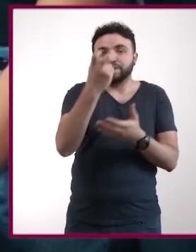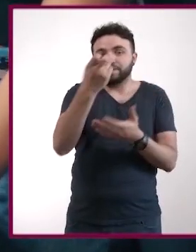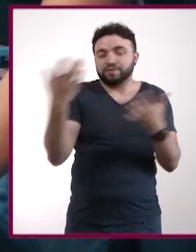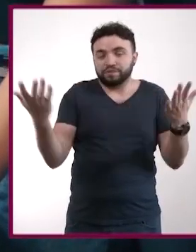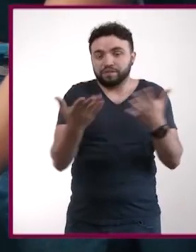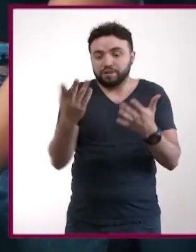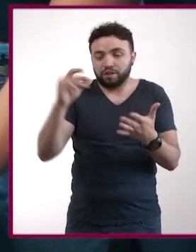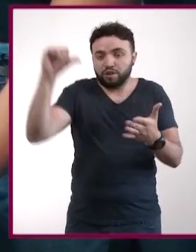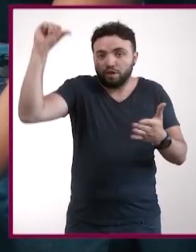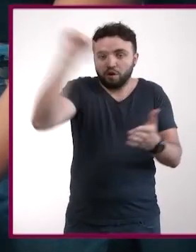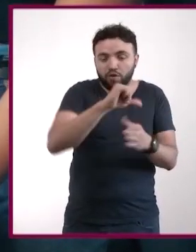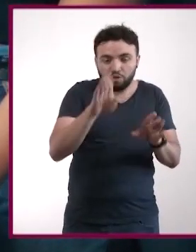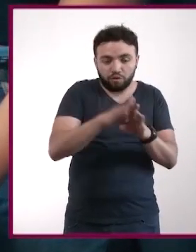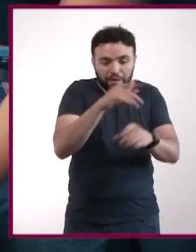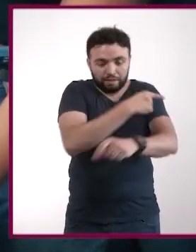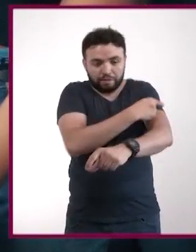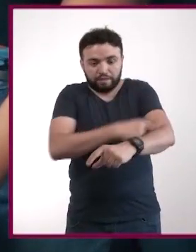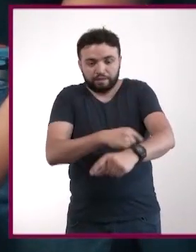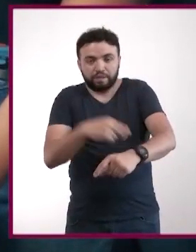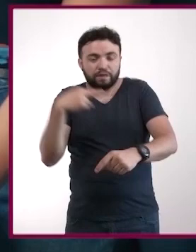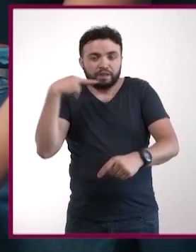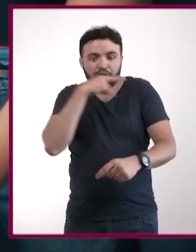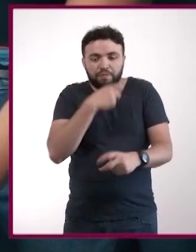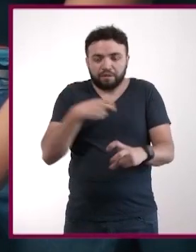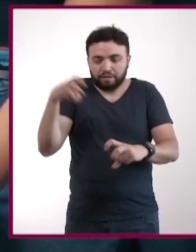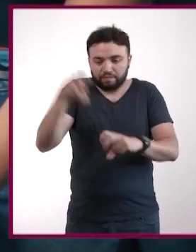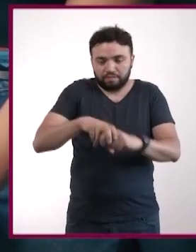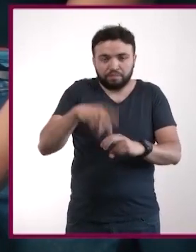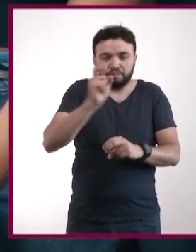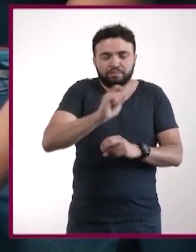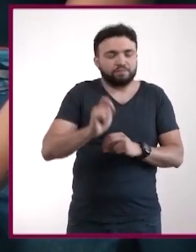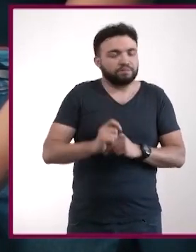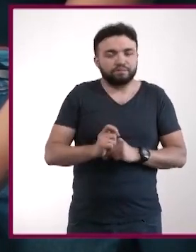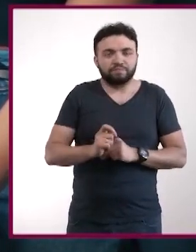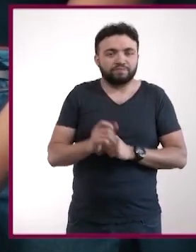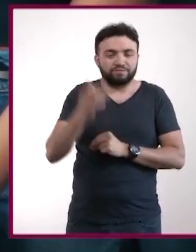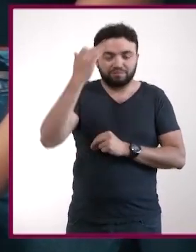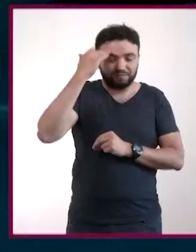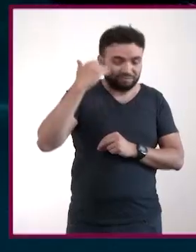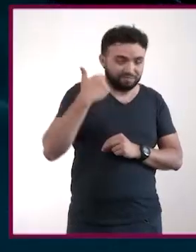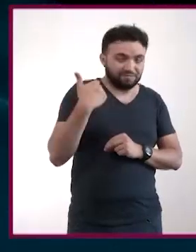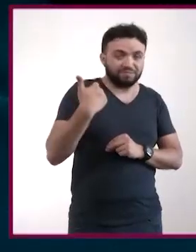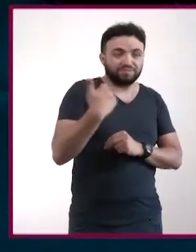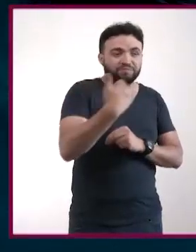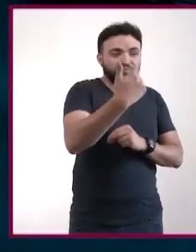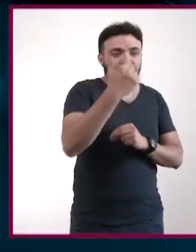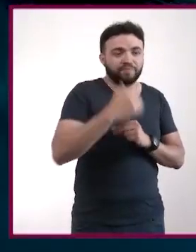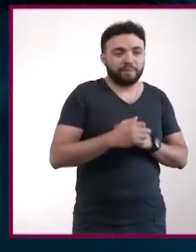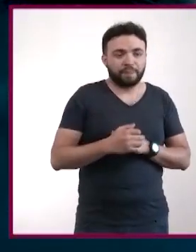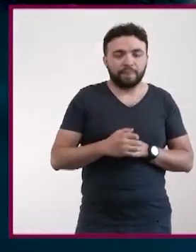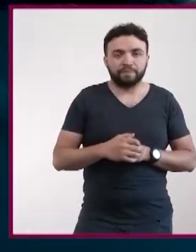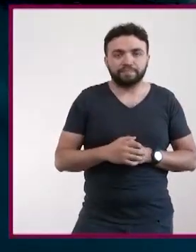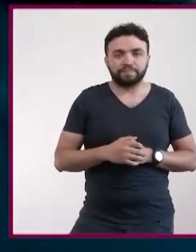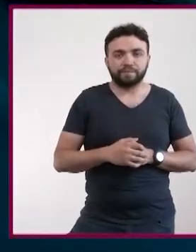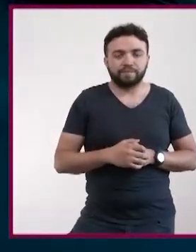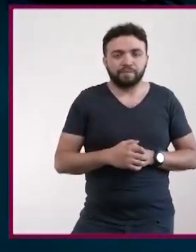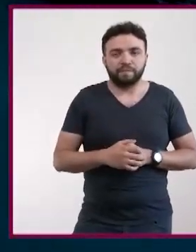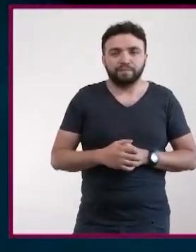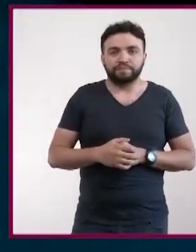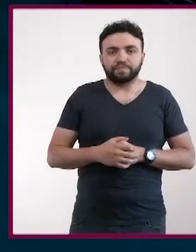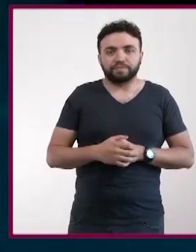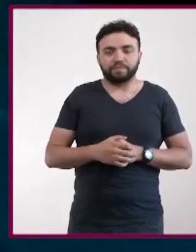digamos, al hilo, ¿no? De una sentada, sino que se van generando cosas. Ajá. Y en